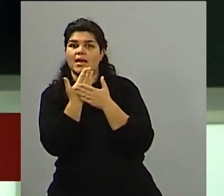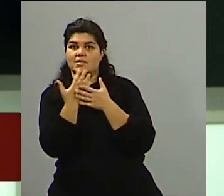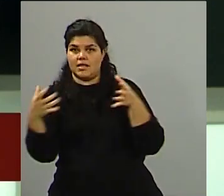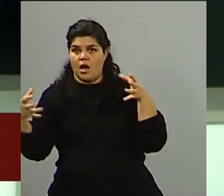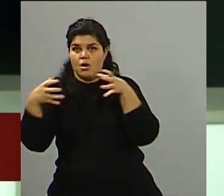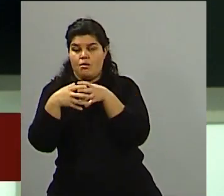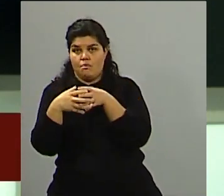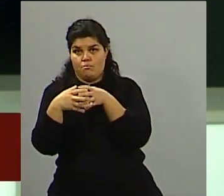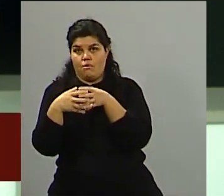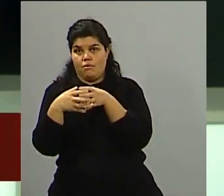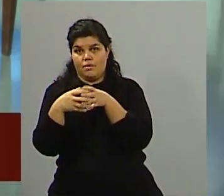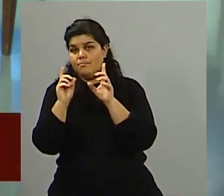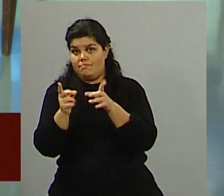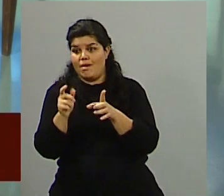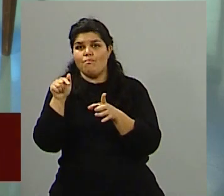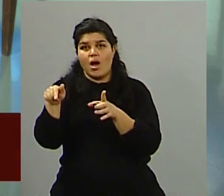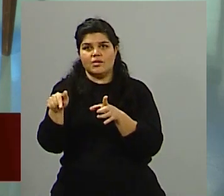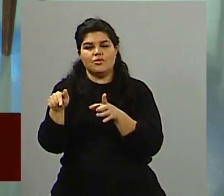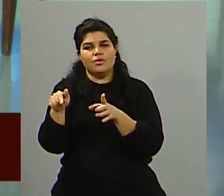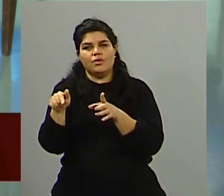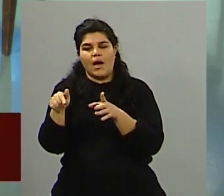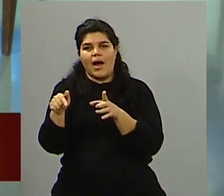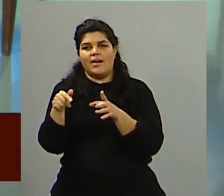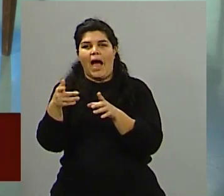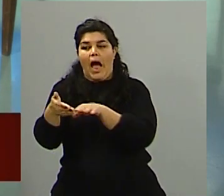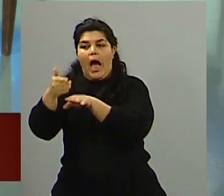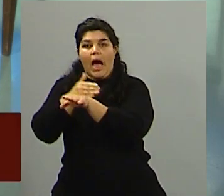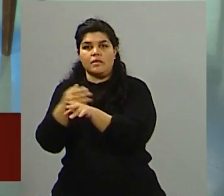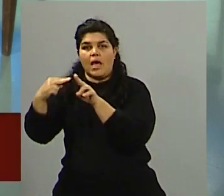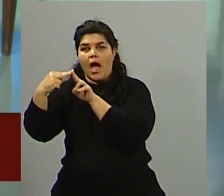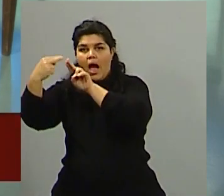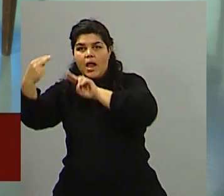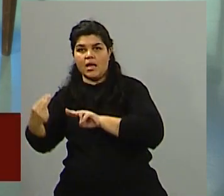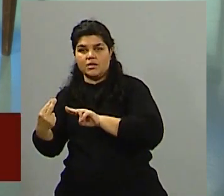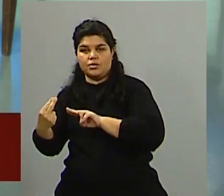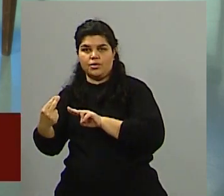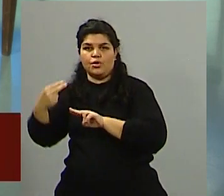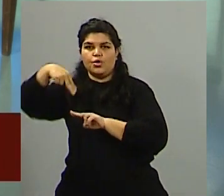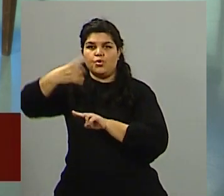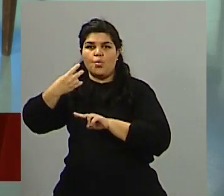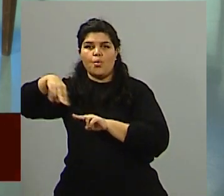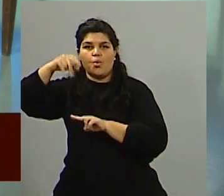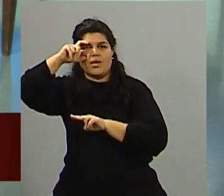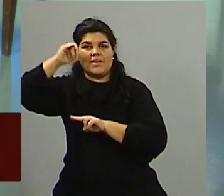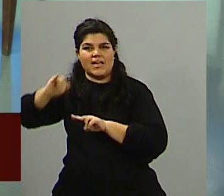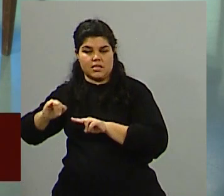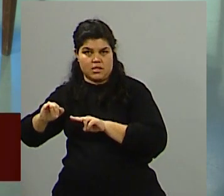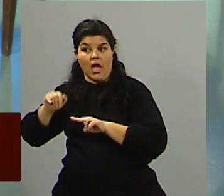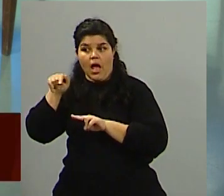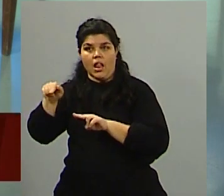que justamente estuvo en coalición con el Partido Popular de Alberto Núñez Feijóo, ¿sí? En